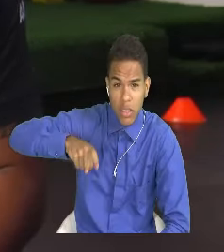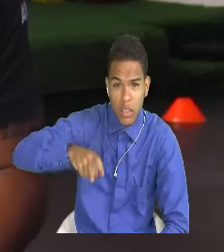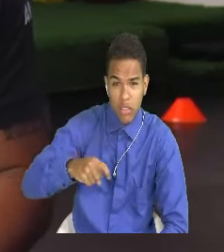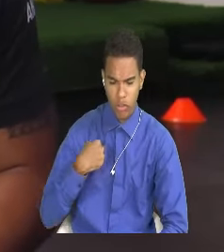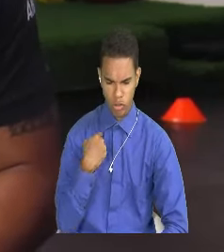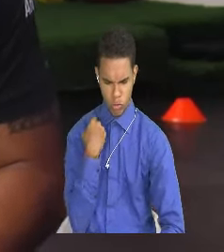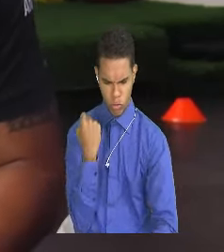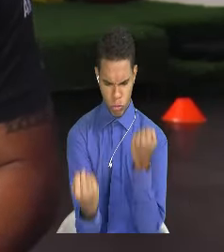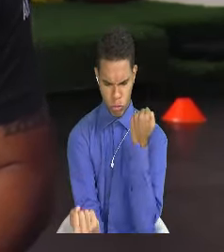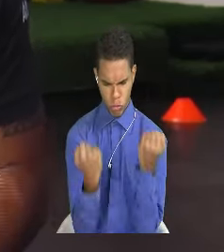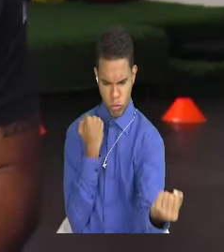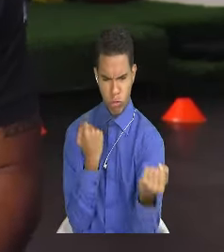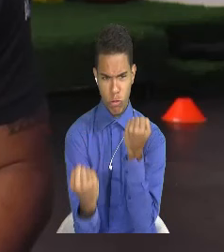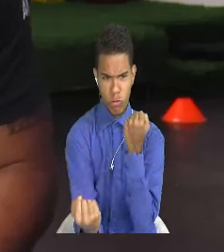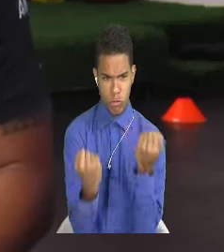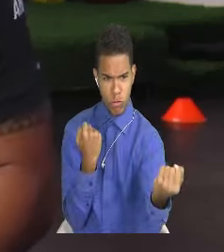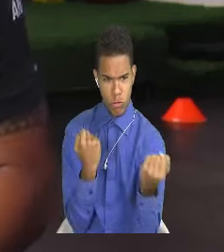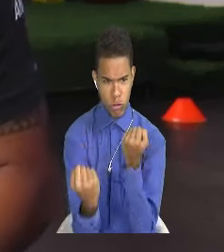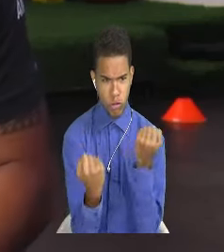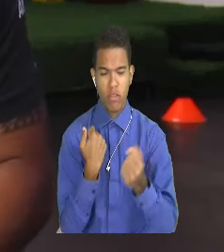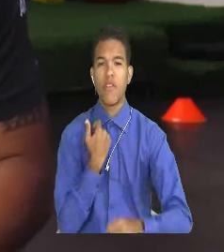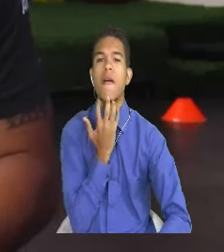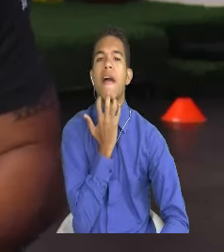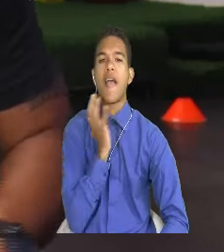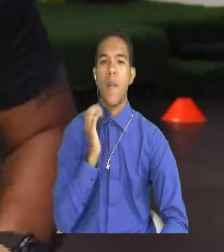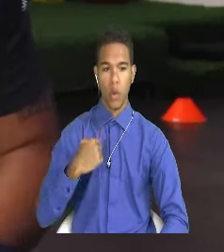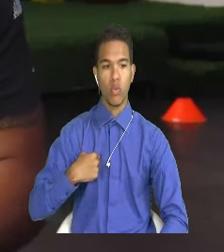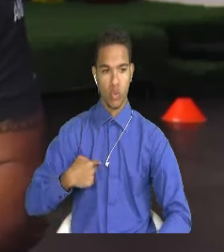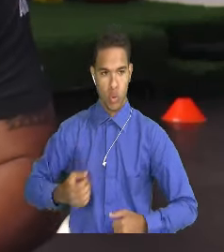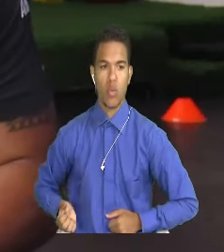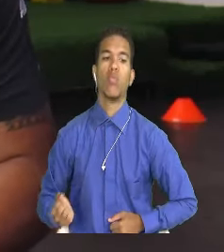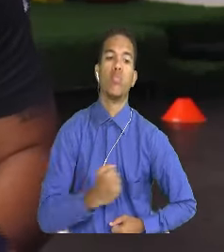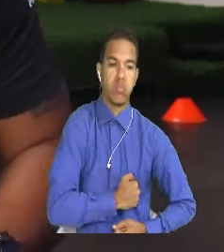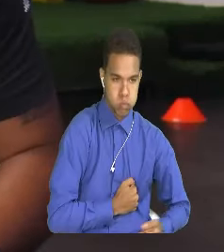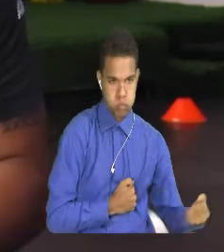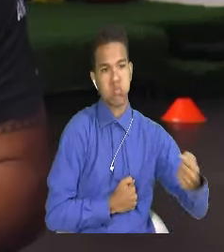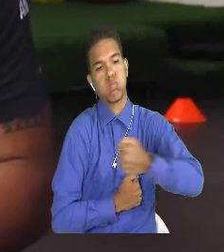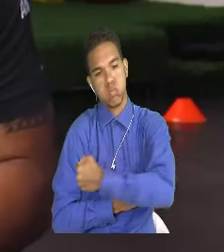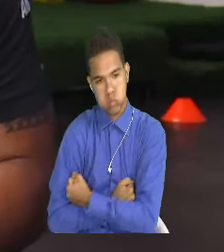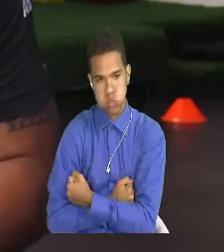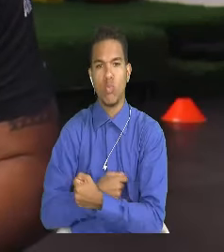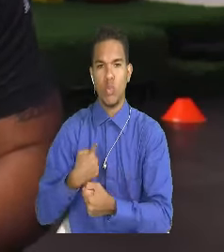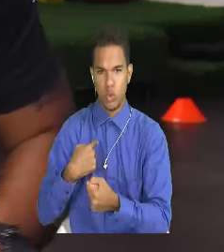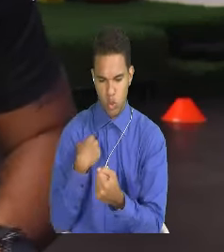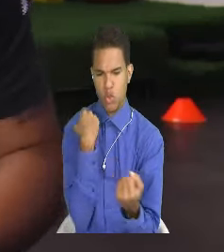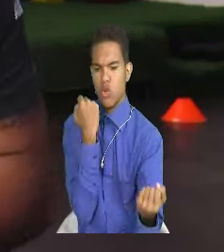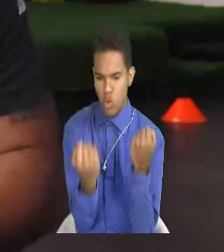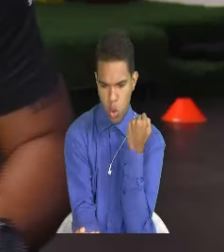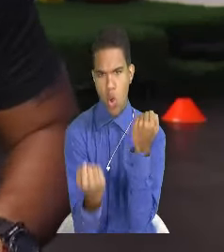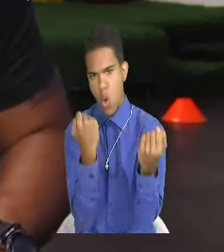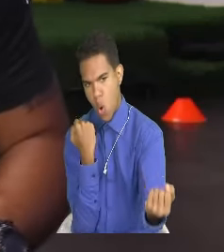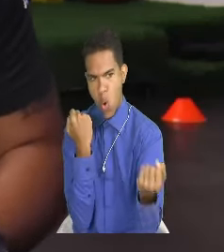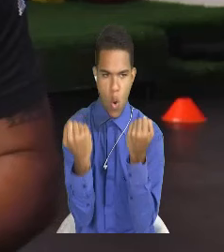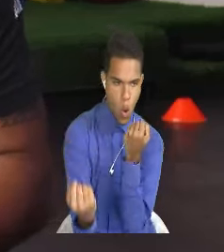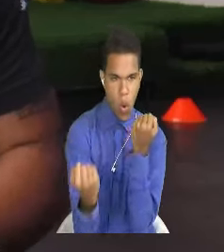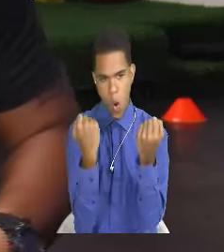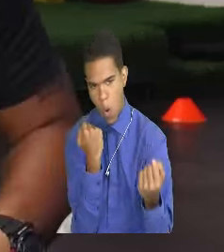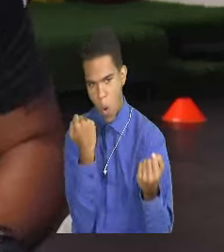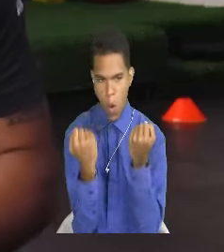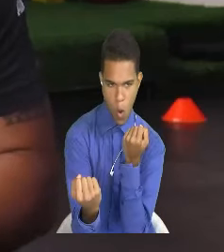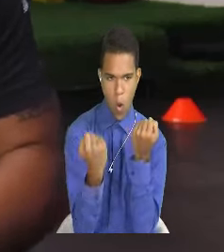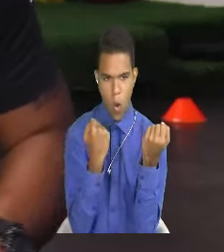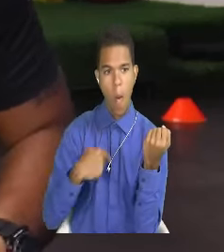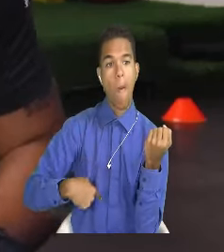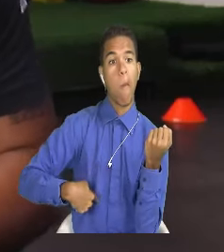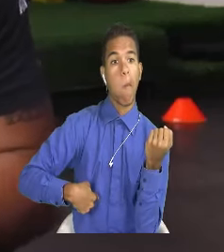mi cuerpo si yo estoy entrenando con ella. ¿Por qué? Porque si utilizamos faja durante el entrenamiento, lo que va a hacer es generar que los